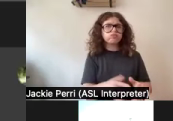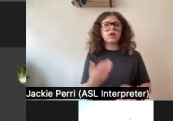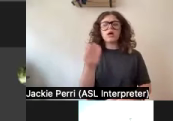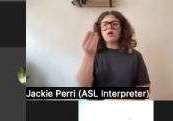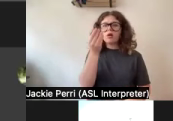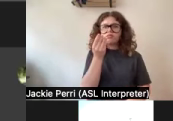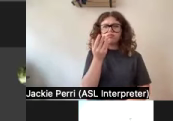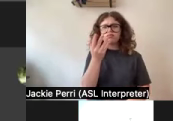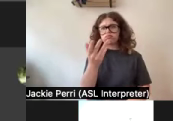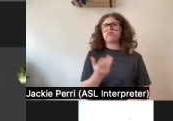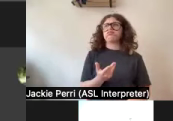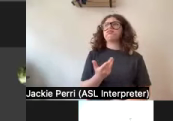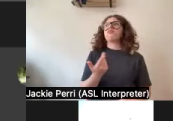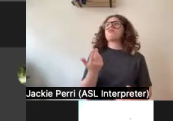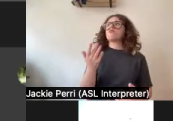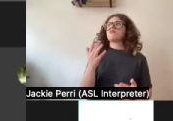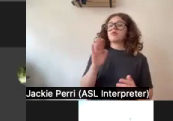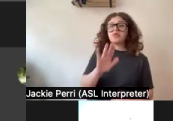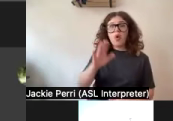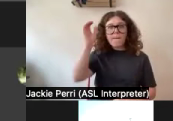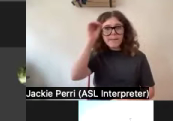del about día de hoy. these questions.